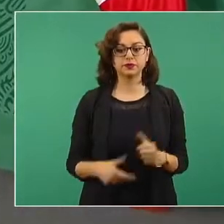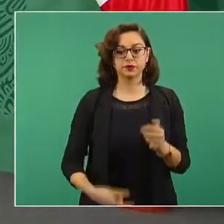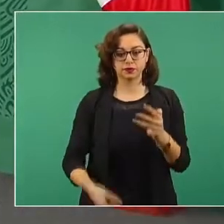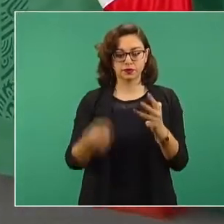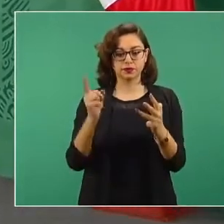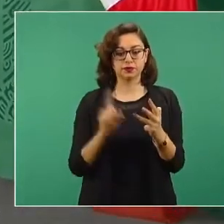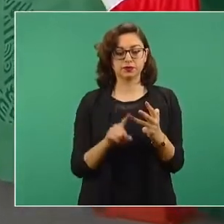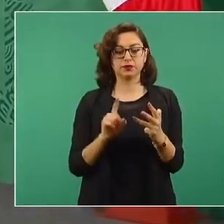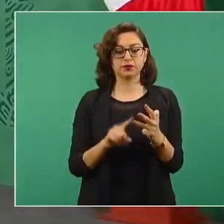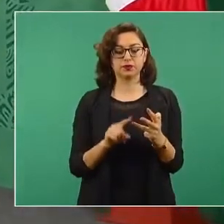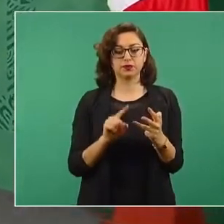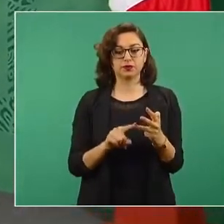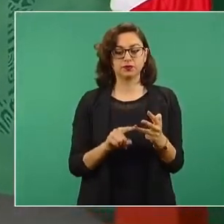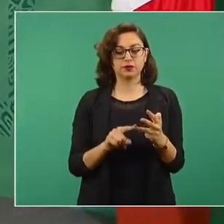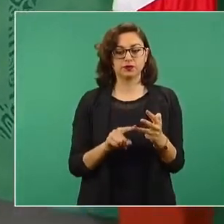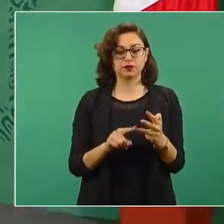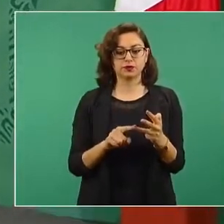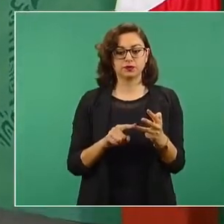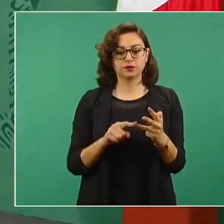terminando de